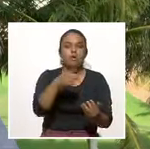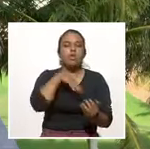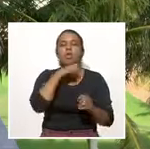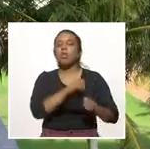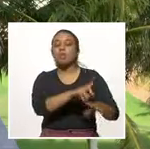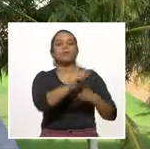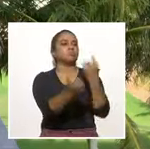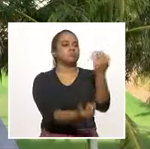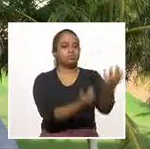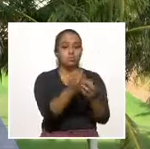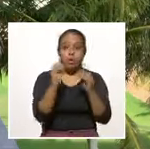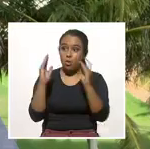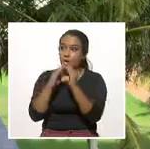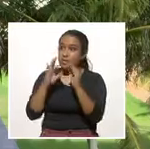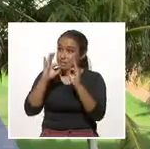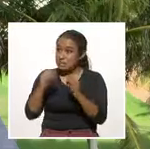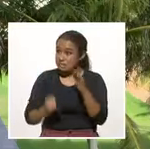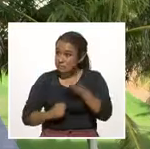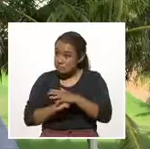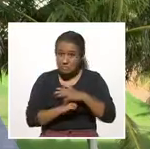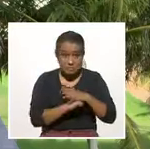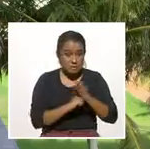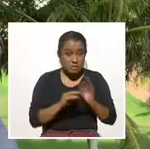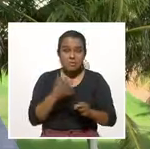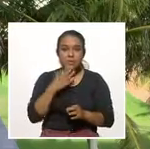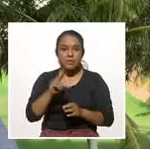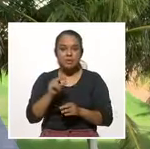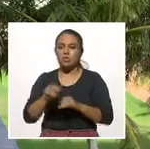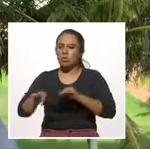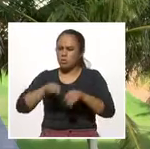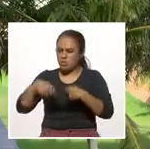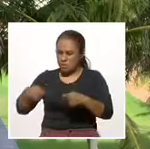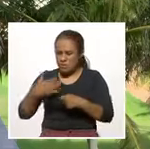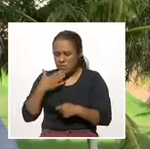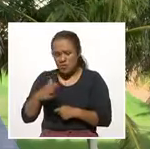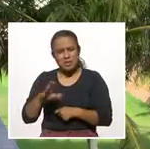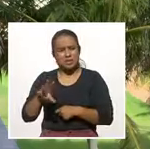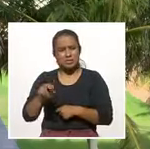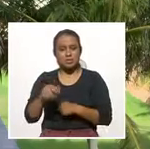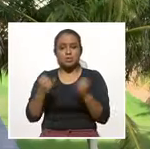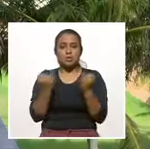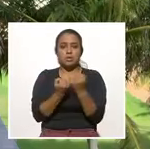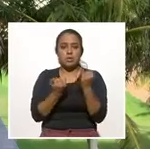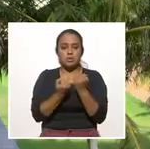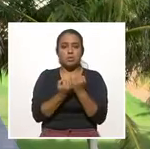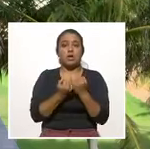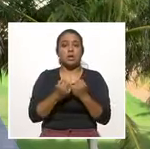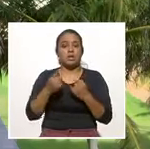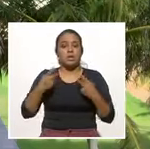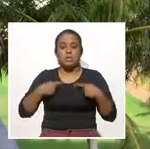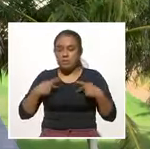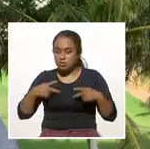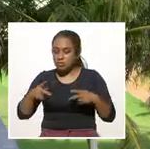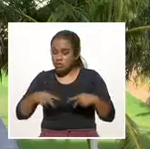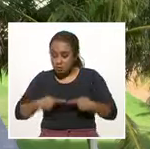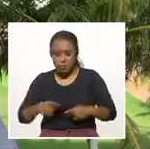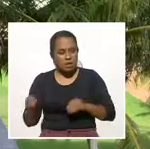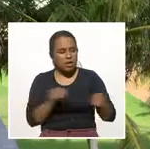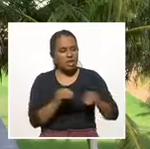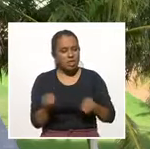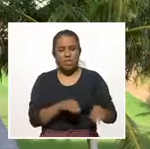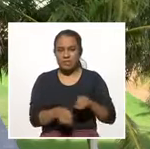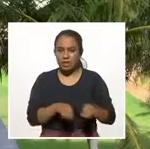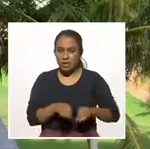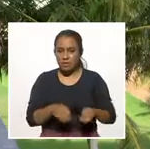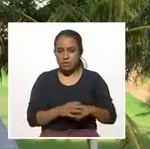de viviendas poco estables, el empleo de materiales inadaptados y la implantación de poblaciones en zonas vulnerables. Debemos